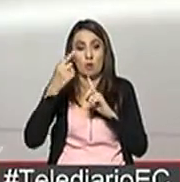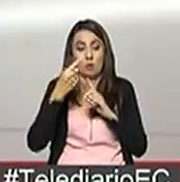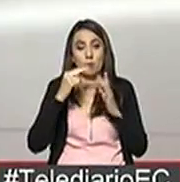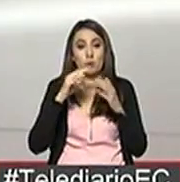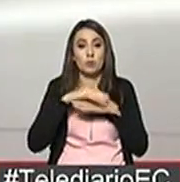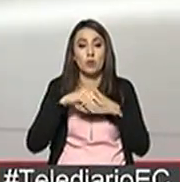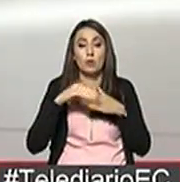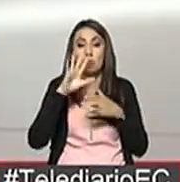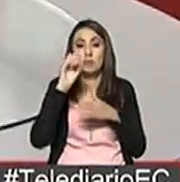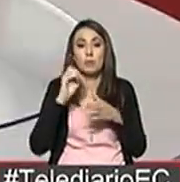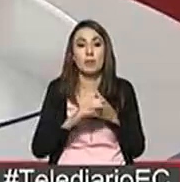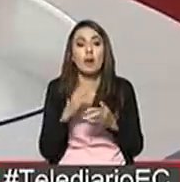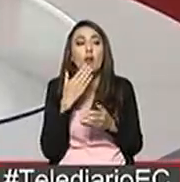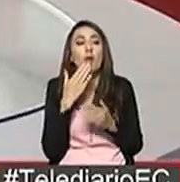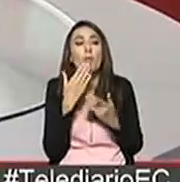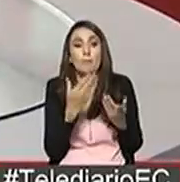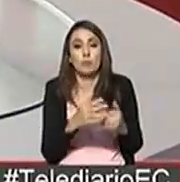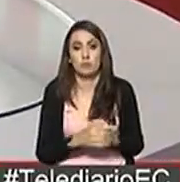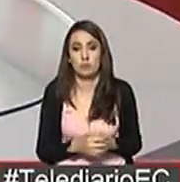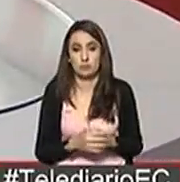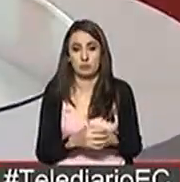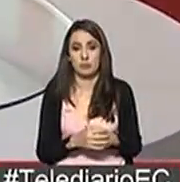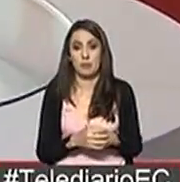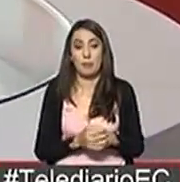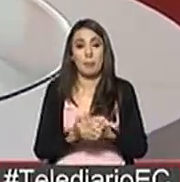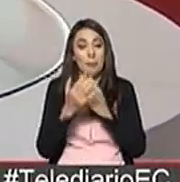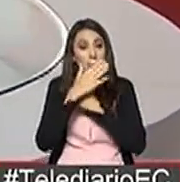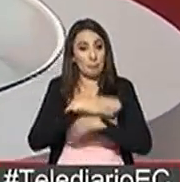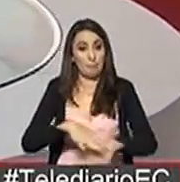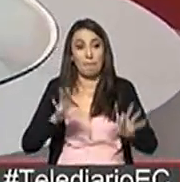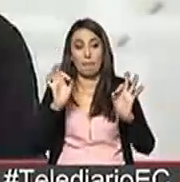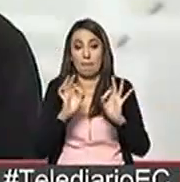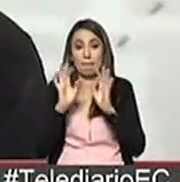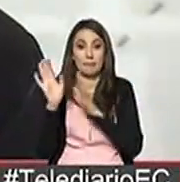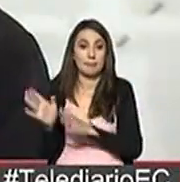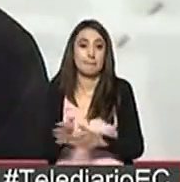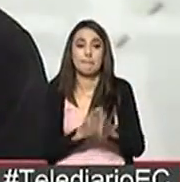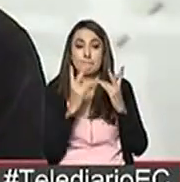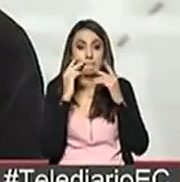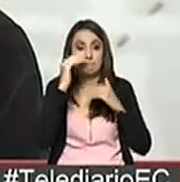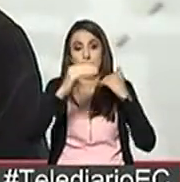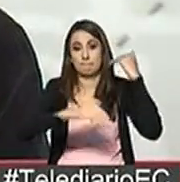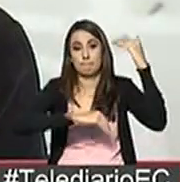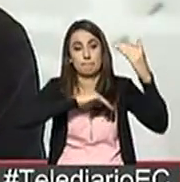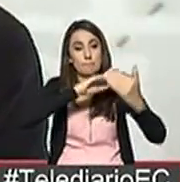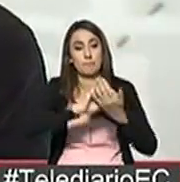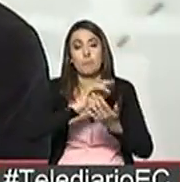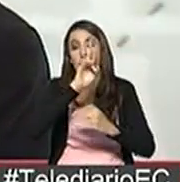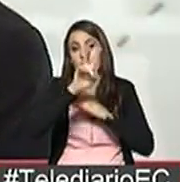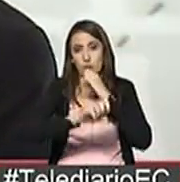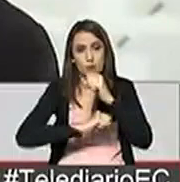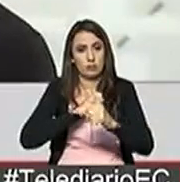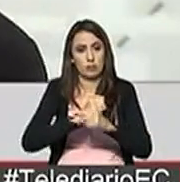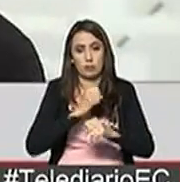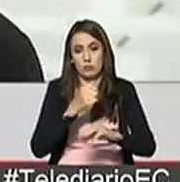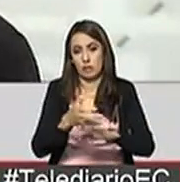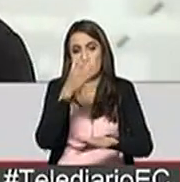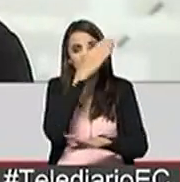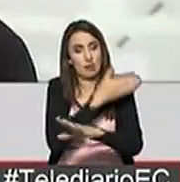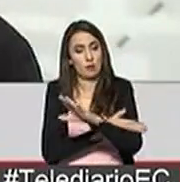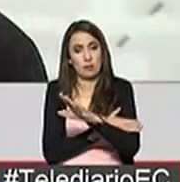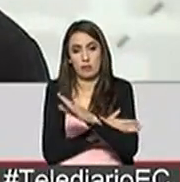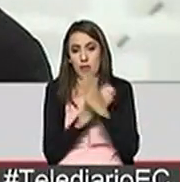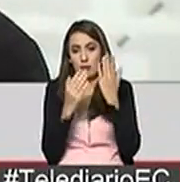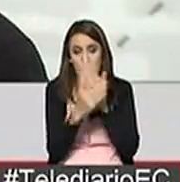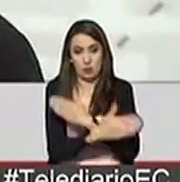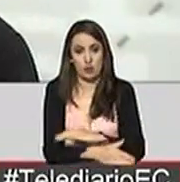Correcto. ¿Cómo beneficia al sector? Bueno, esto es algo que venimos trabajando como asociación desde aproximadamente 2 años. El año anterior, ya con la primera